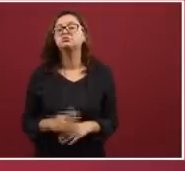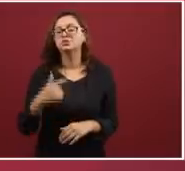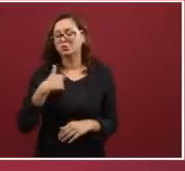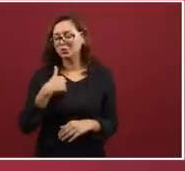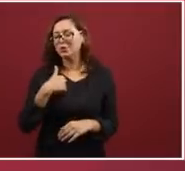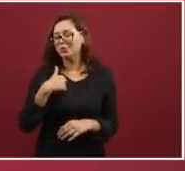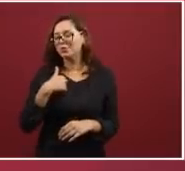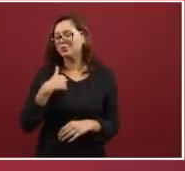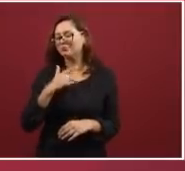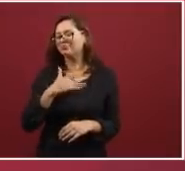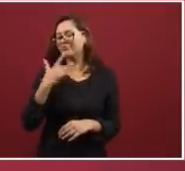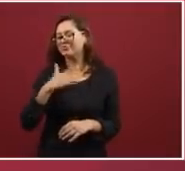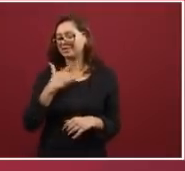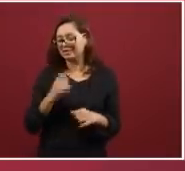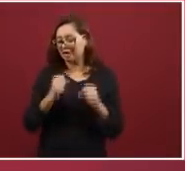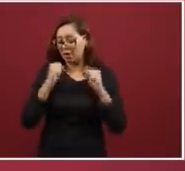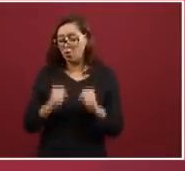creyentes